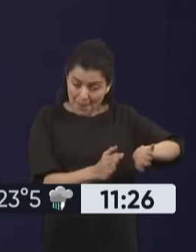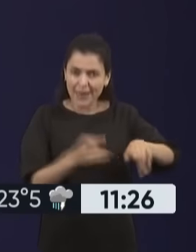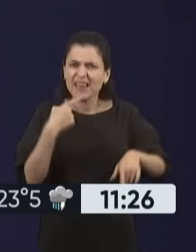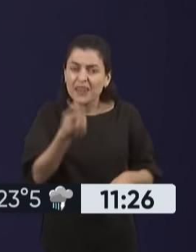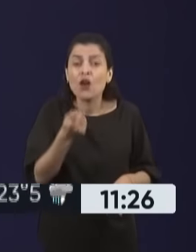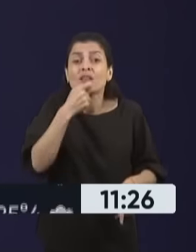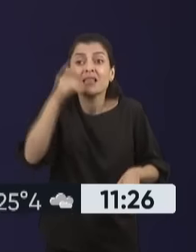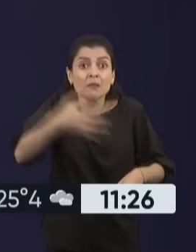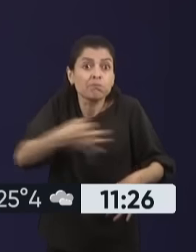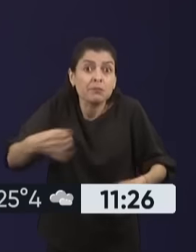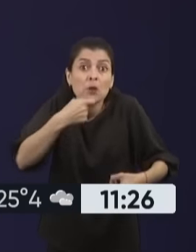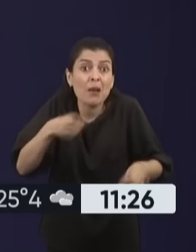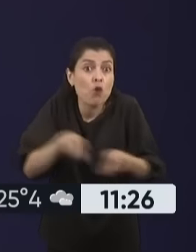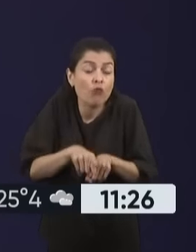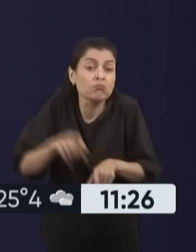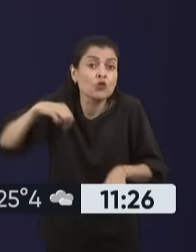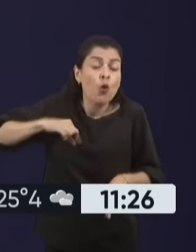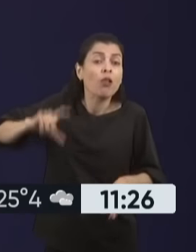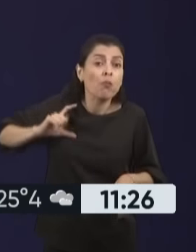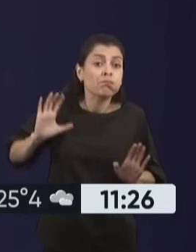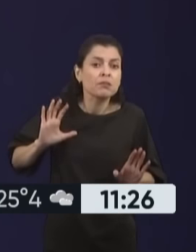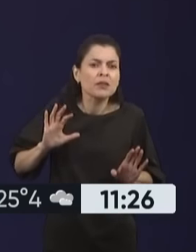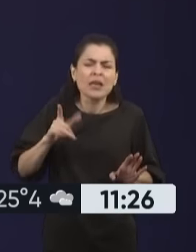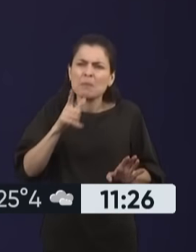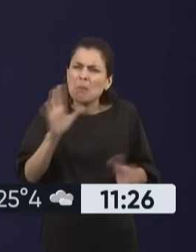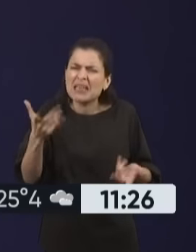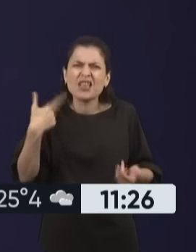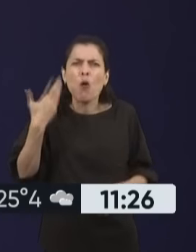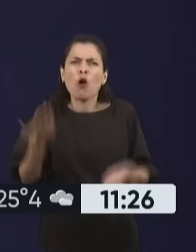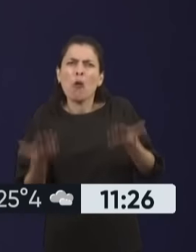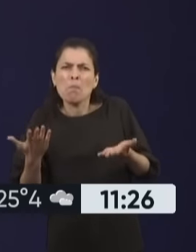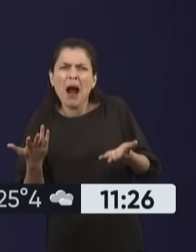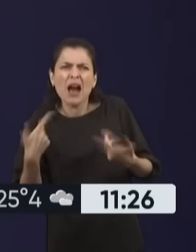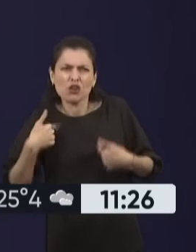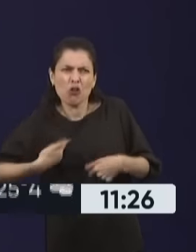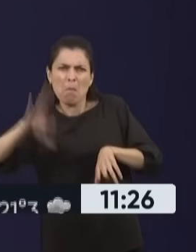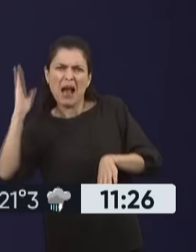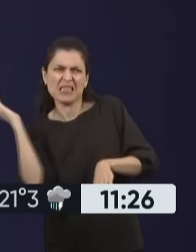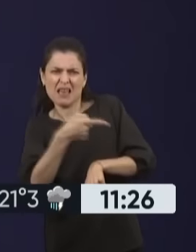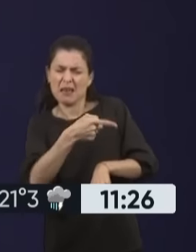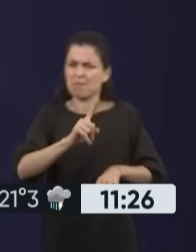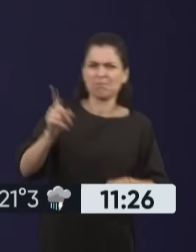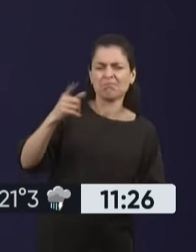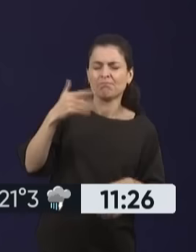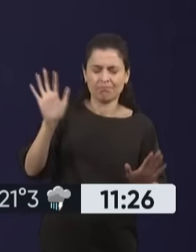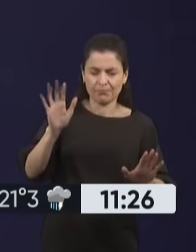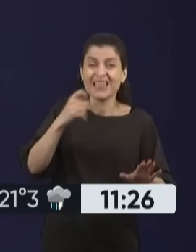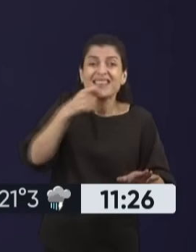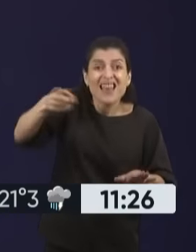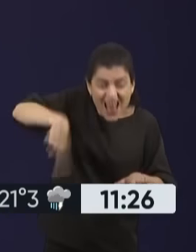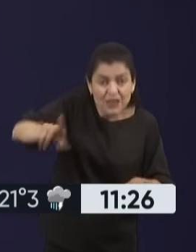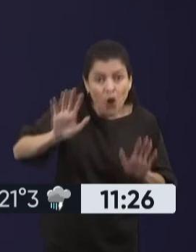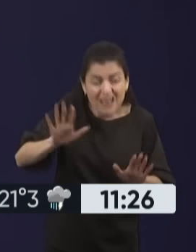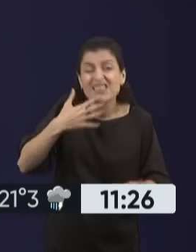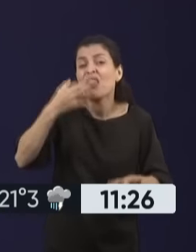hubiese sido así que yo y creo que dijo yo ganaba el triple que é o cuádruple queel eh Si eso fuese